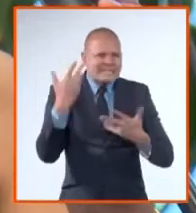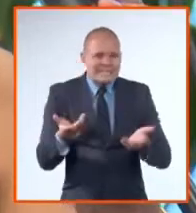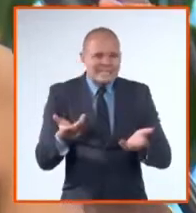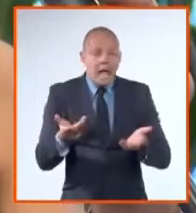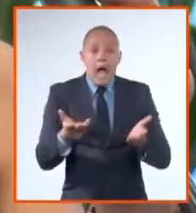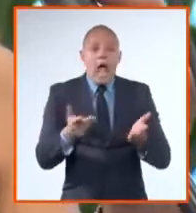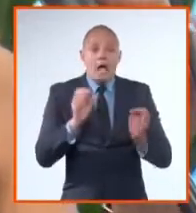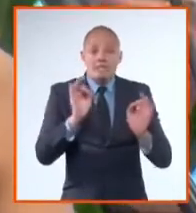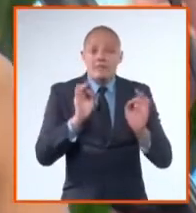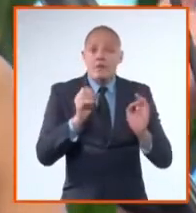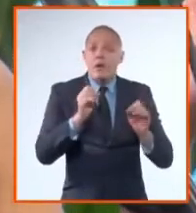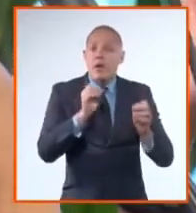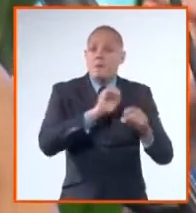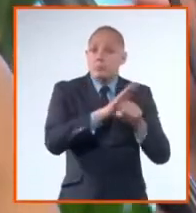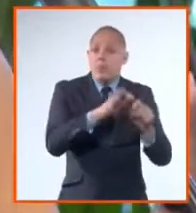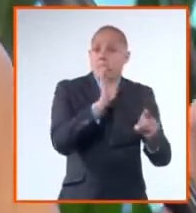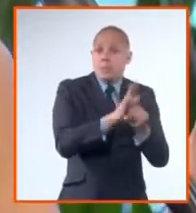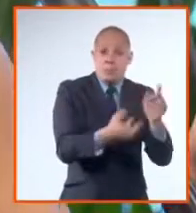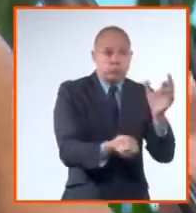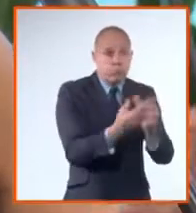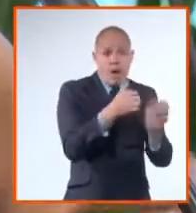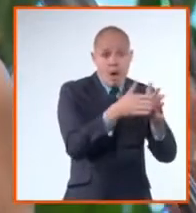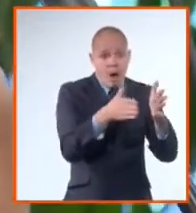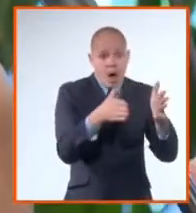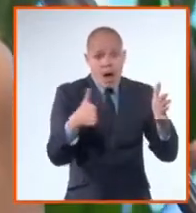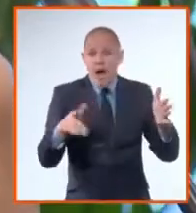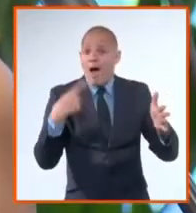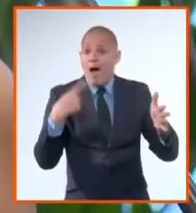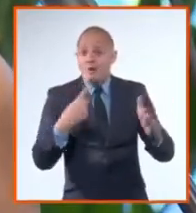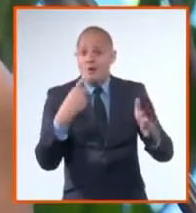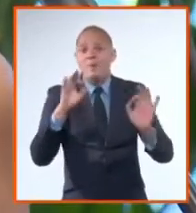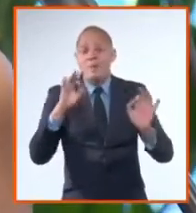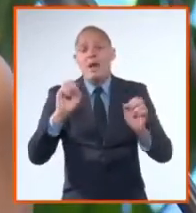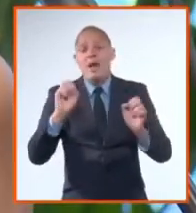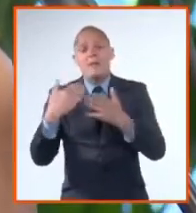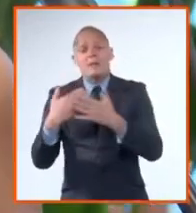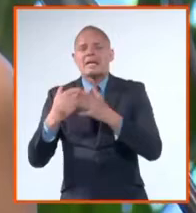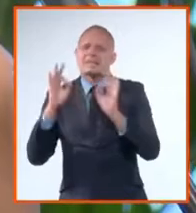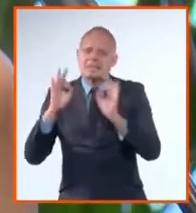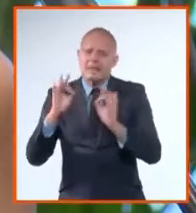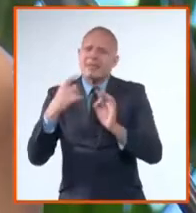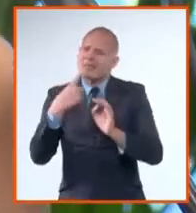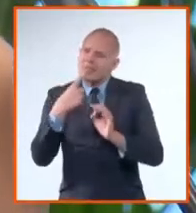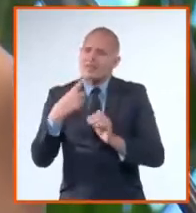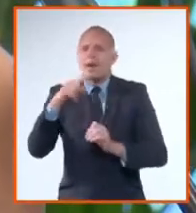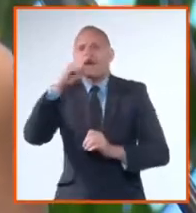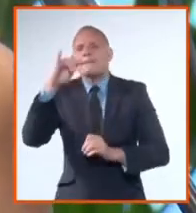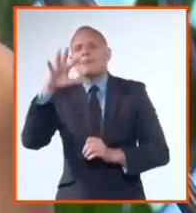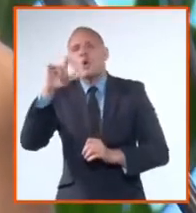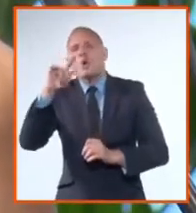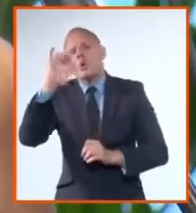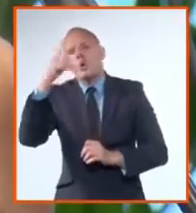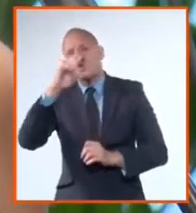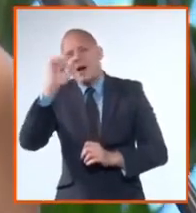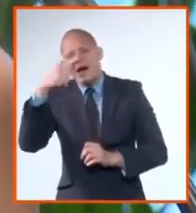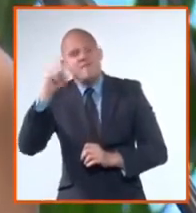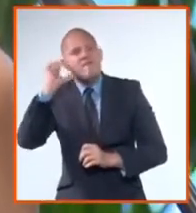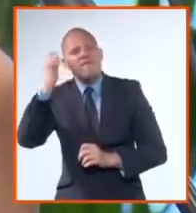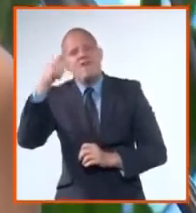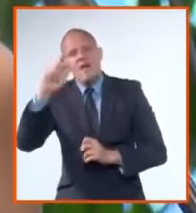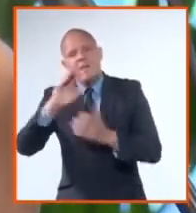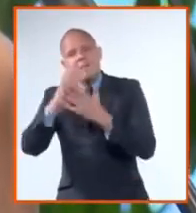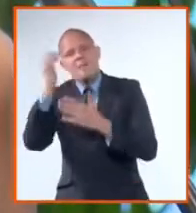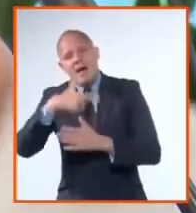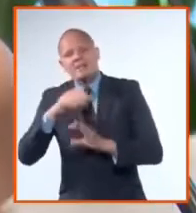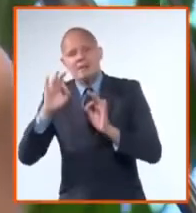muchas investigaciones científicas que no es, si bien Biocuba Pharma se pone siempre como el ejemplo positivo de la transición rápida a la investigación